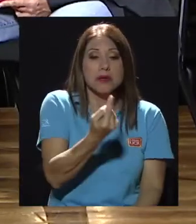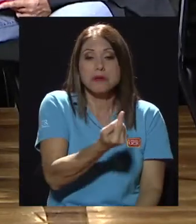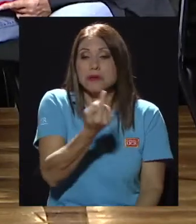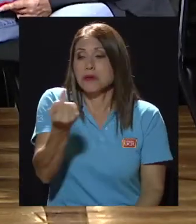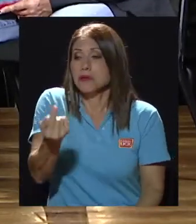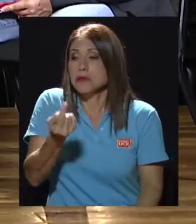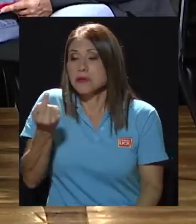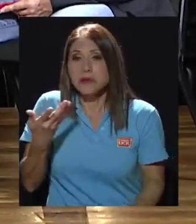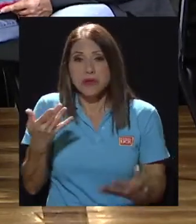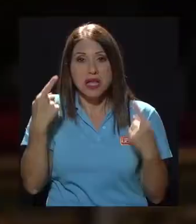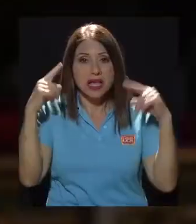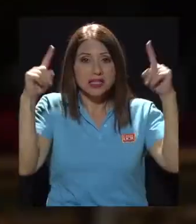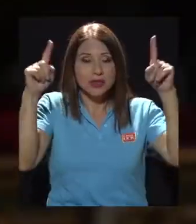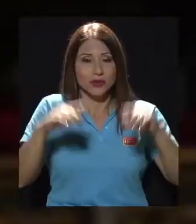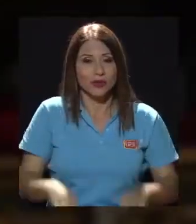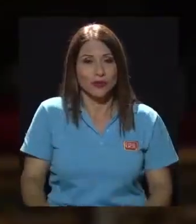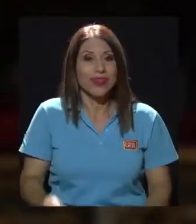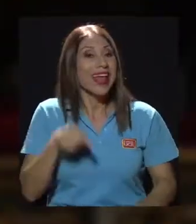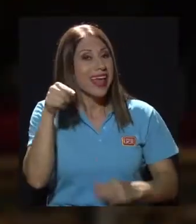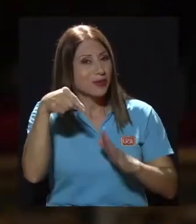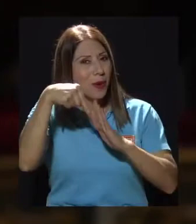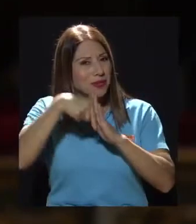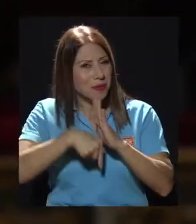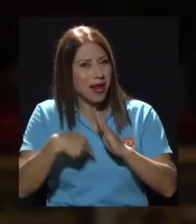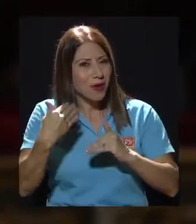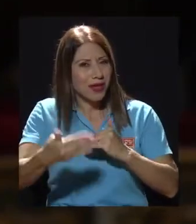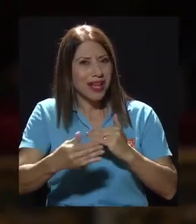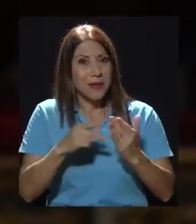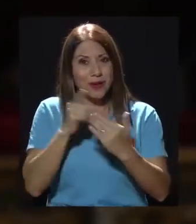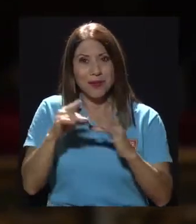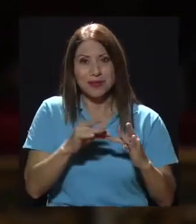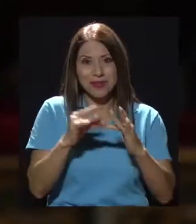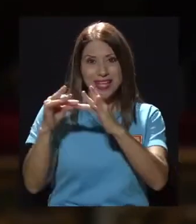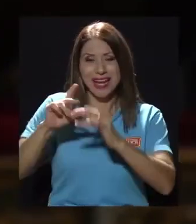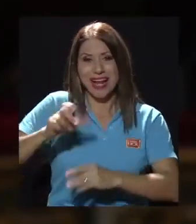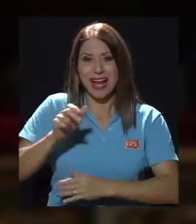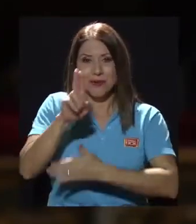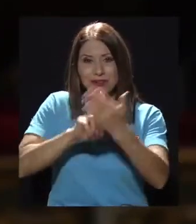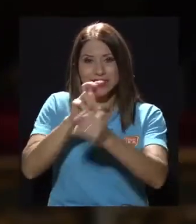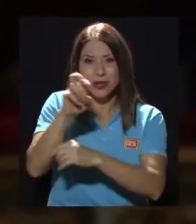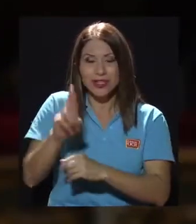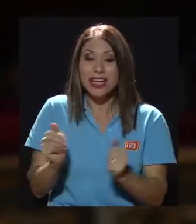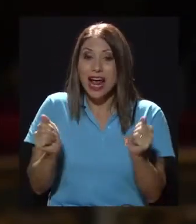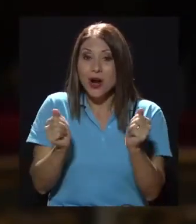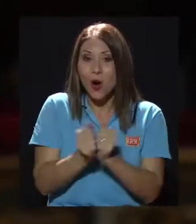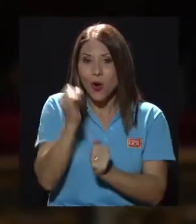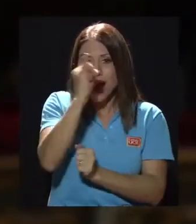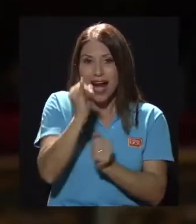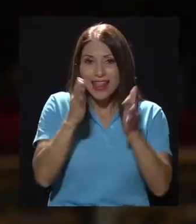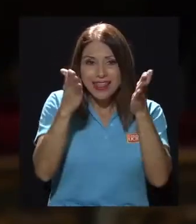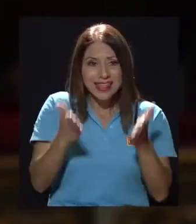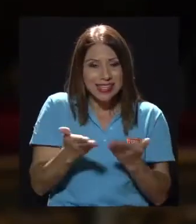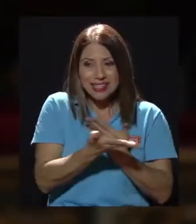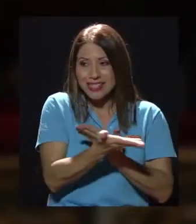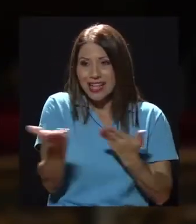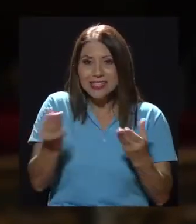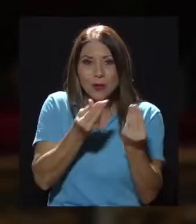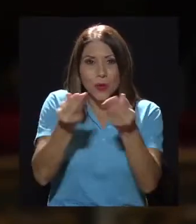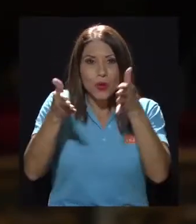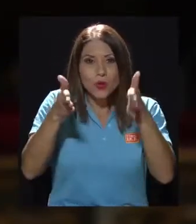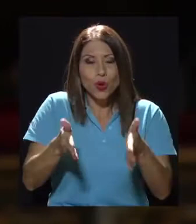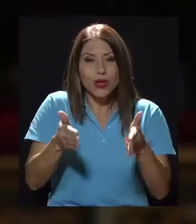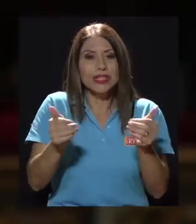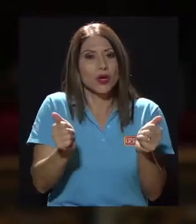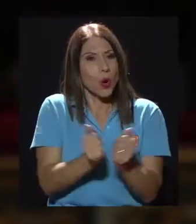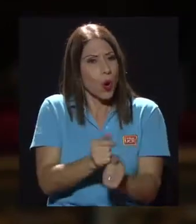éxitos. Vamos a ampliarlo. Estamos en un especial de Canal Universidad de Costa Rica con artistas, con productores, con la dirección que ha